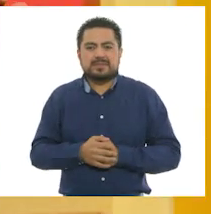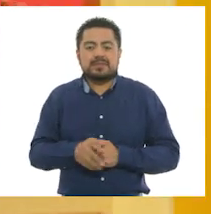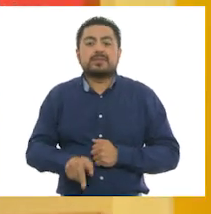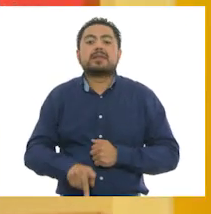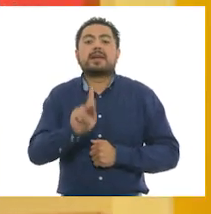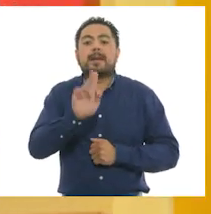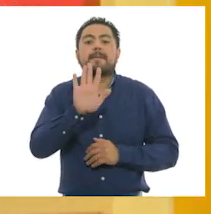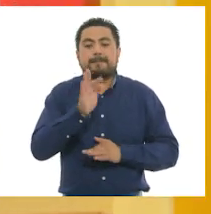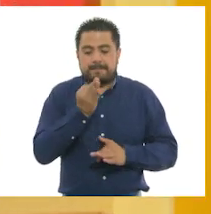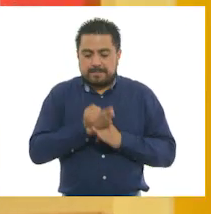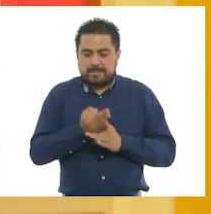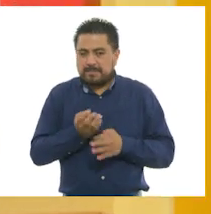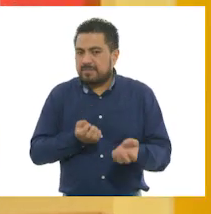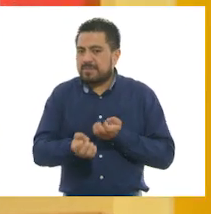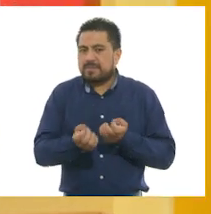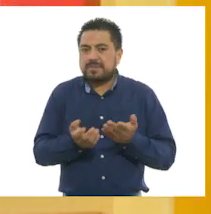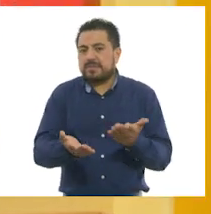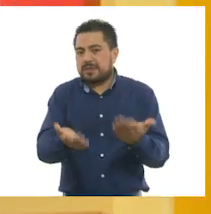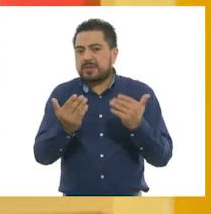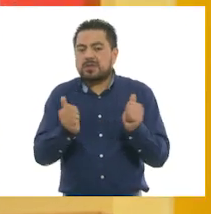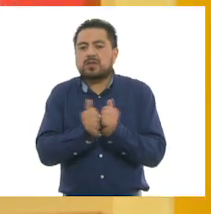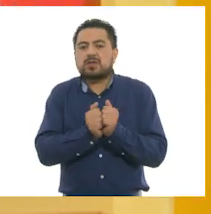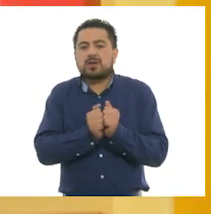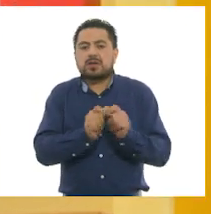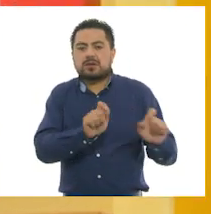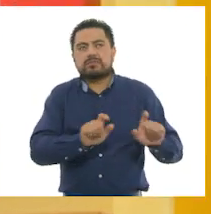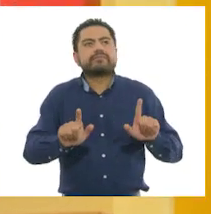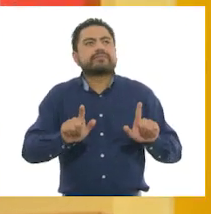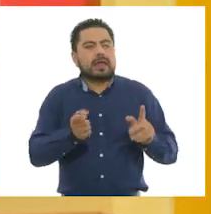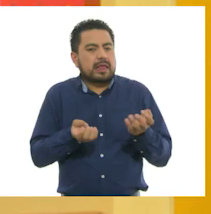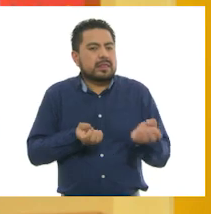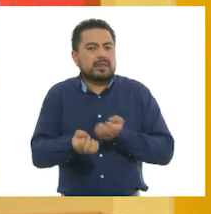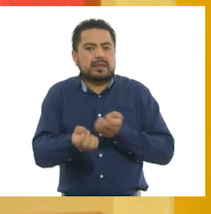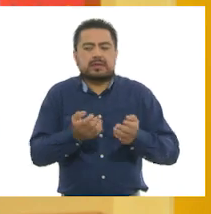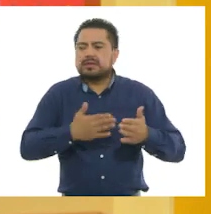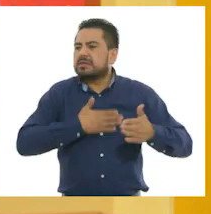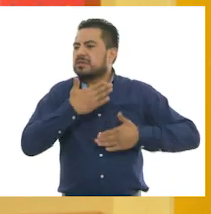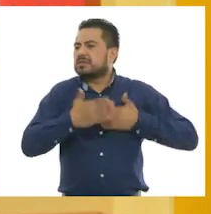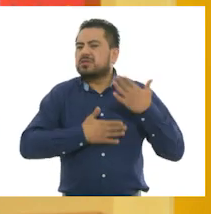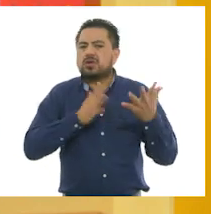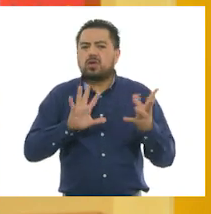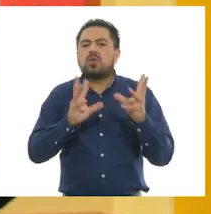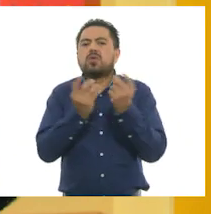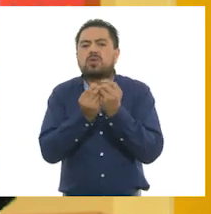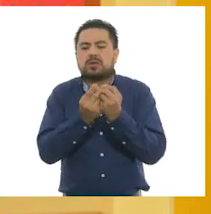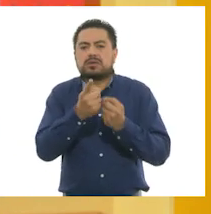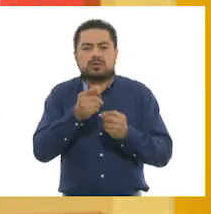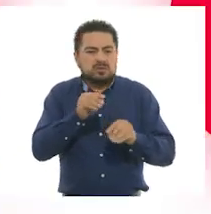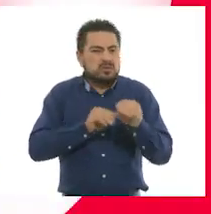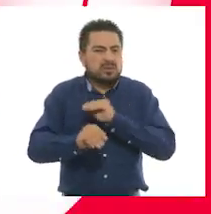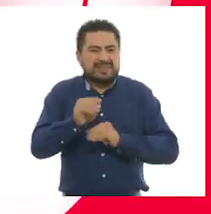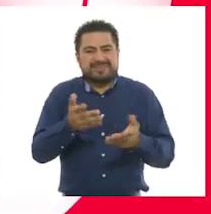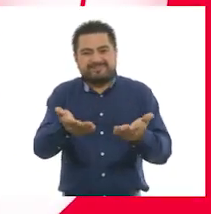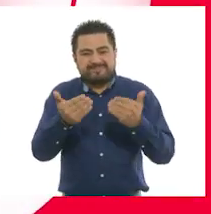Pero antes, vamos a movernos un poco con la siguiente pausa activa. Disfruta tu cuerpo, ¡quiérelo, muévete!